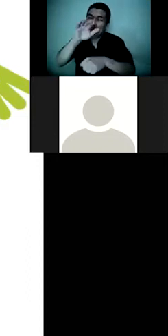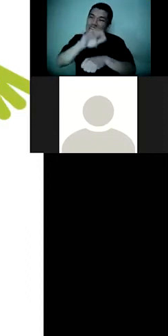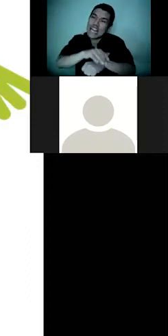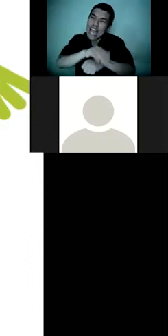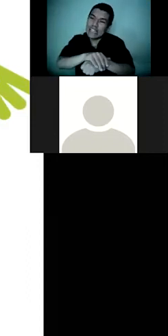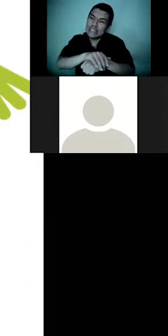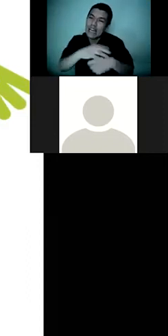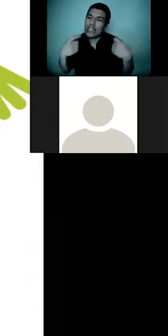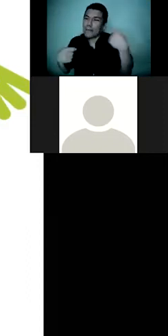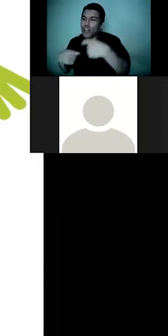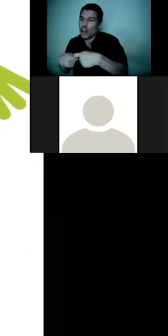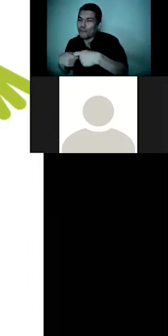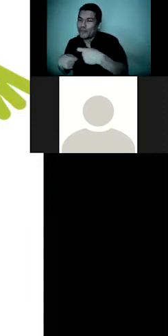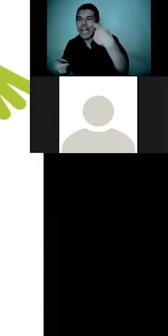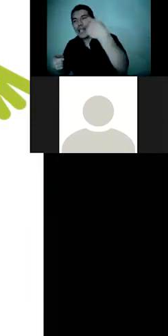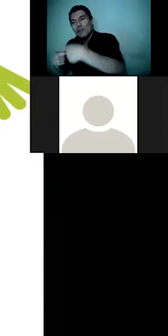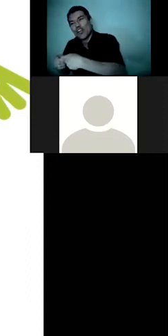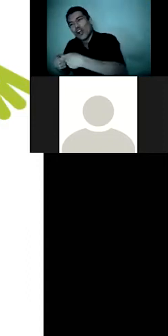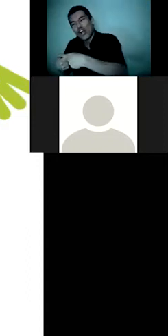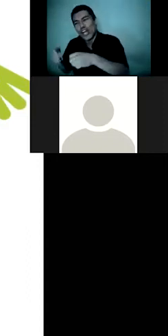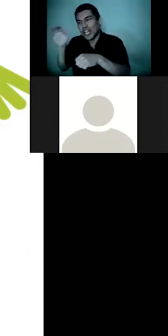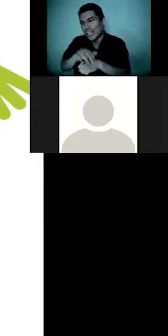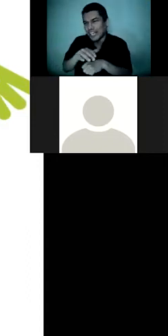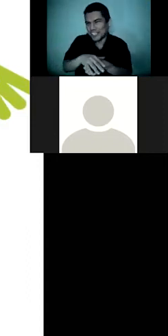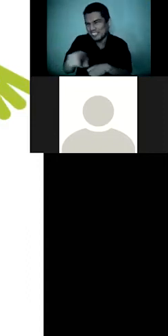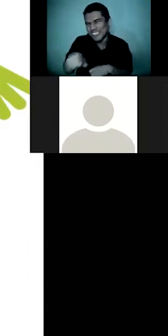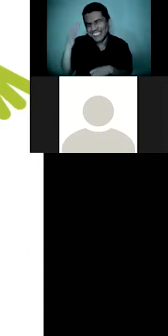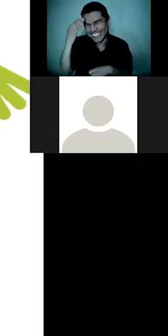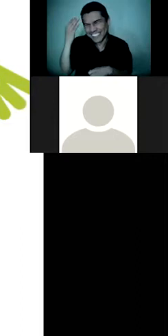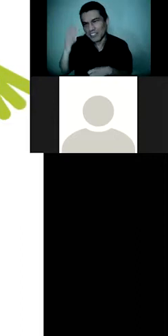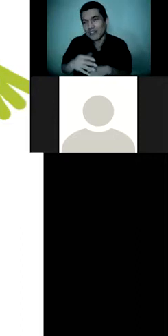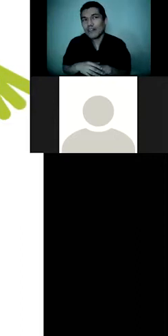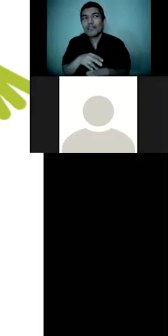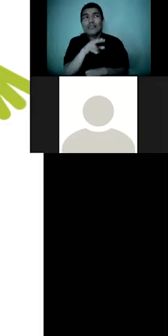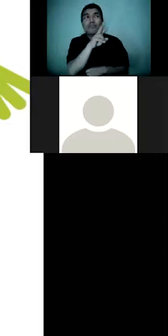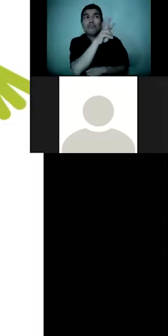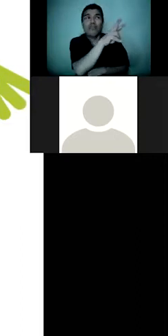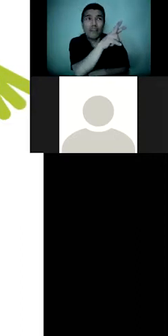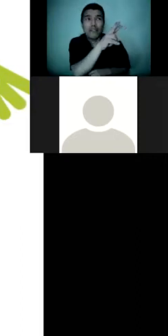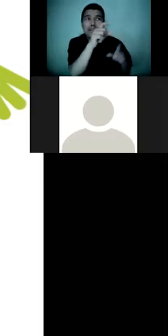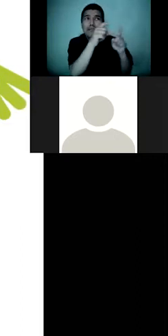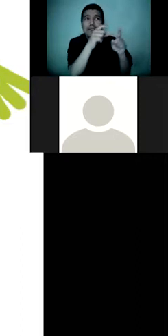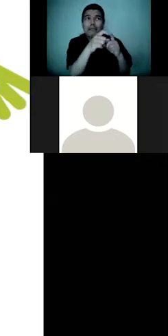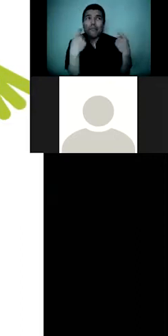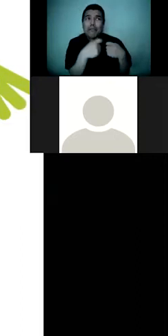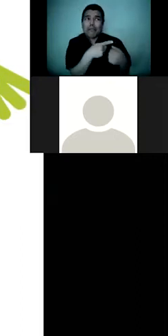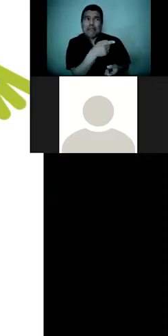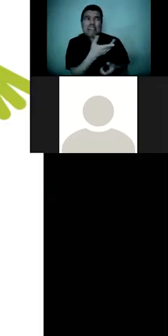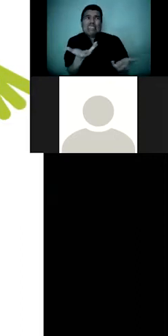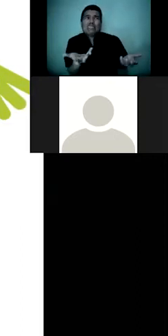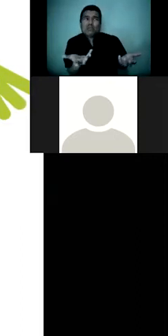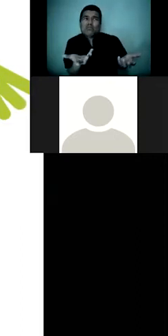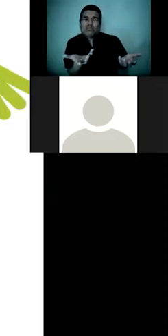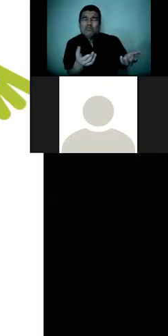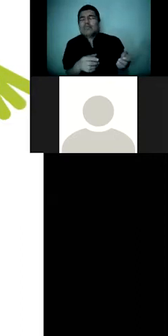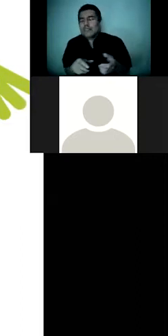Entonces trabajo con el diccionario en inglés. Inglés-español, español-inglés. Ustedes han visto ese diccionario, ¿sí? Cuando veo